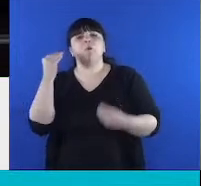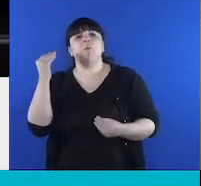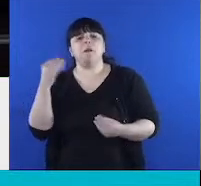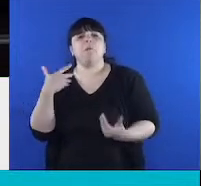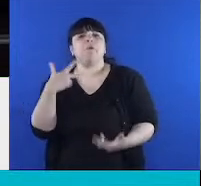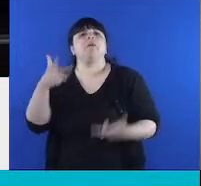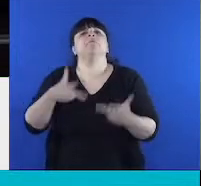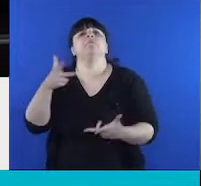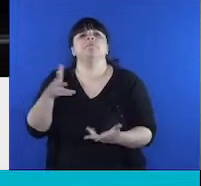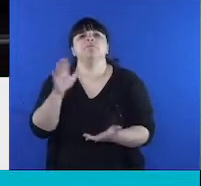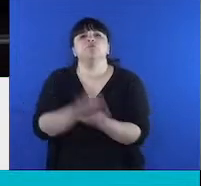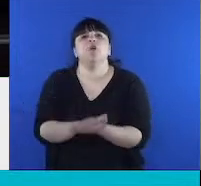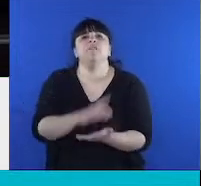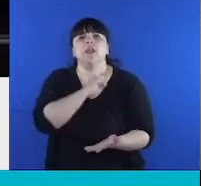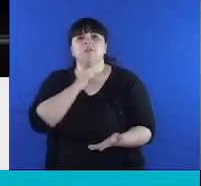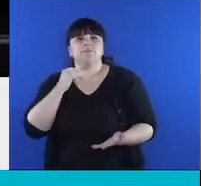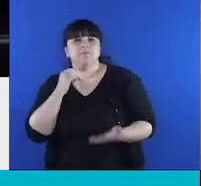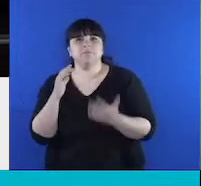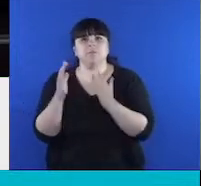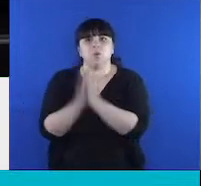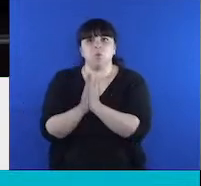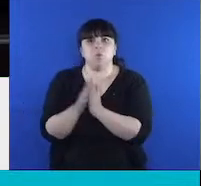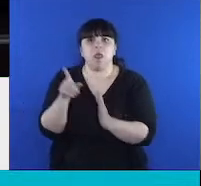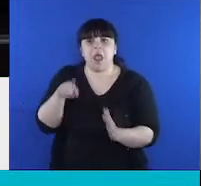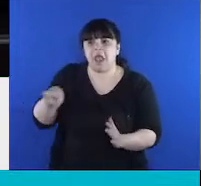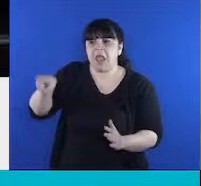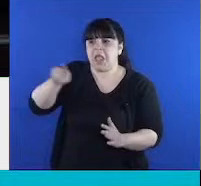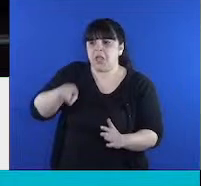que, utilizando o aprovechando